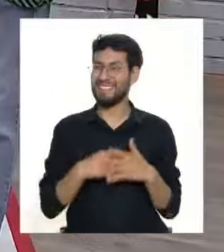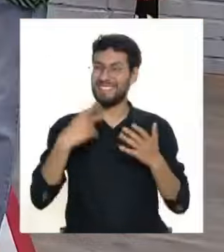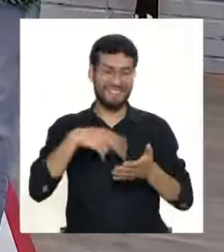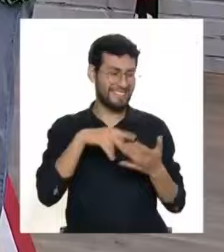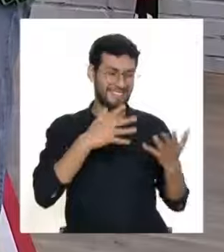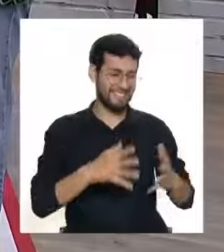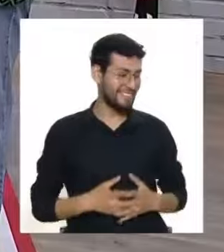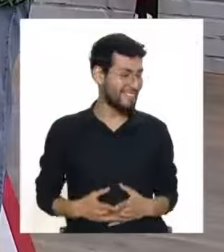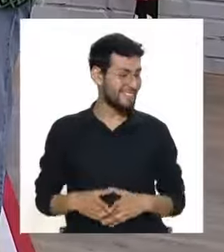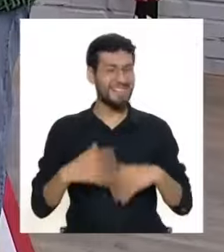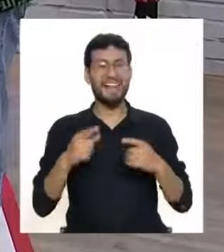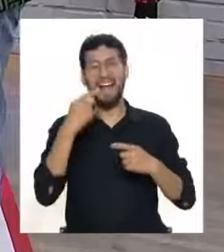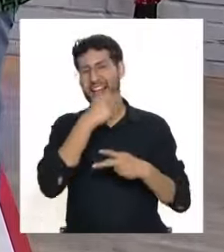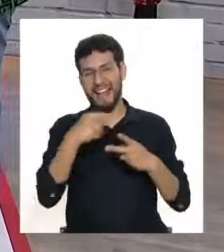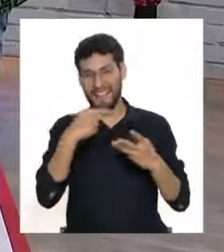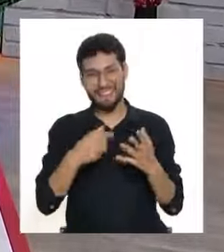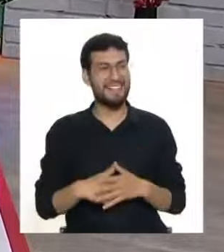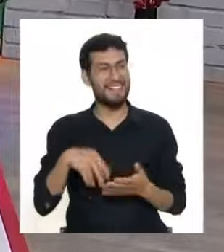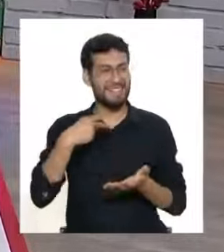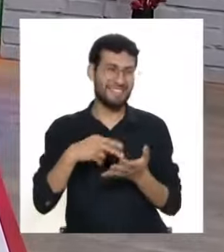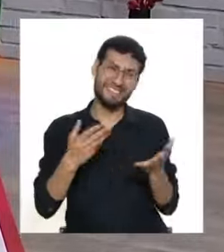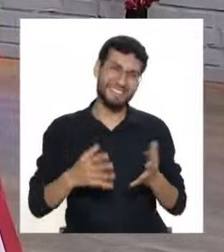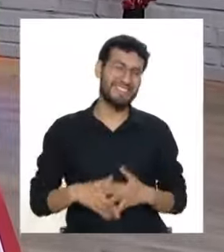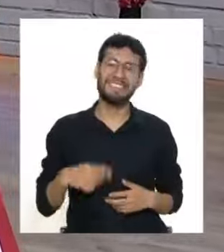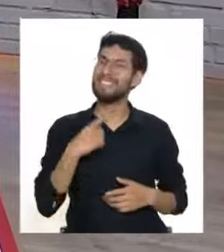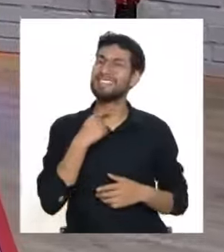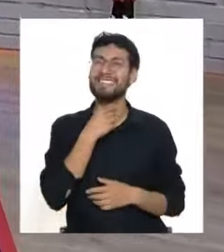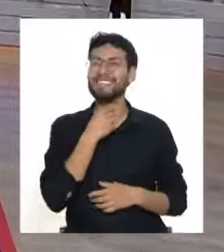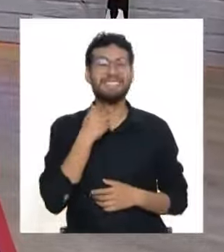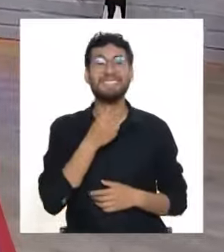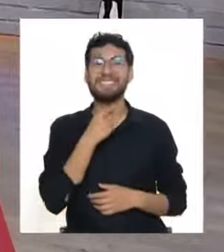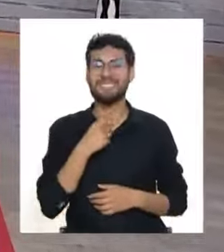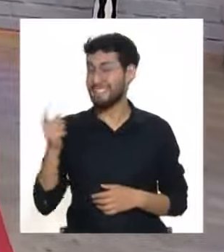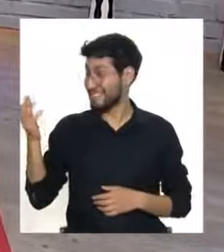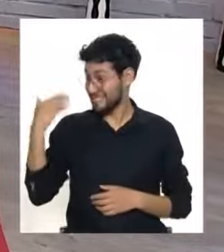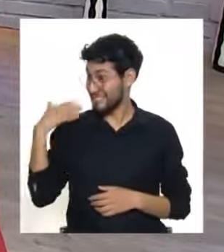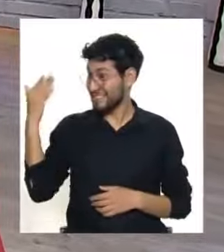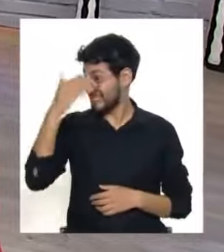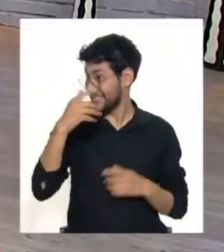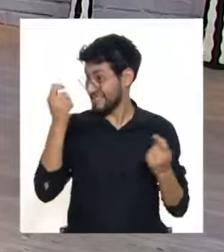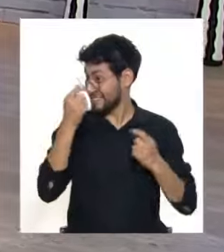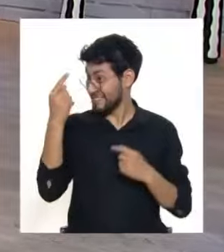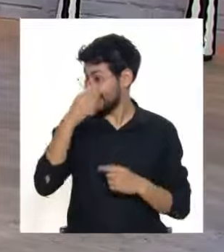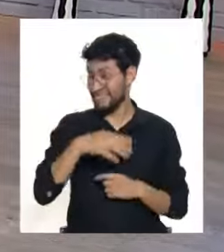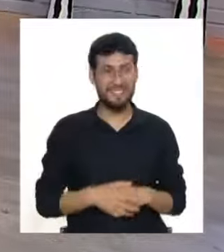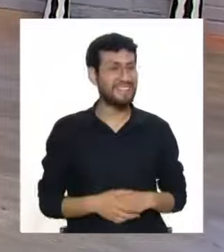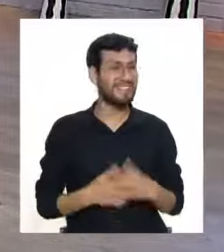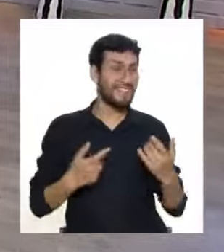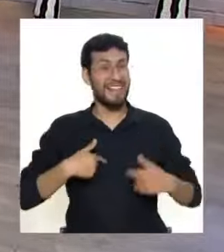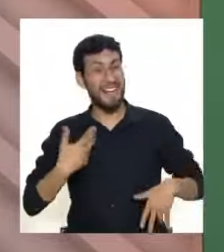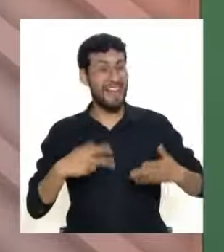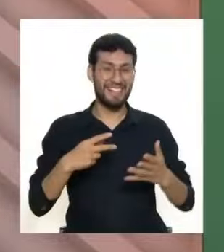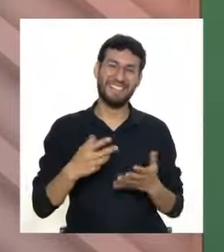bailando. Una semana de baile ya hasta la voz se hace a medio... ¿Ha sido? Medio ¿ha camarógrafo y a medio femenino.